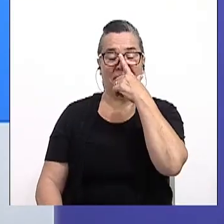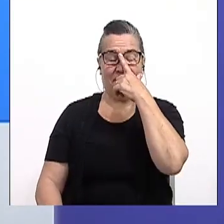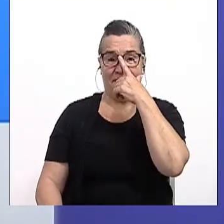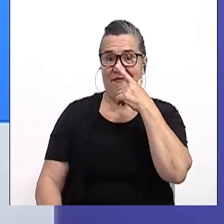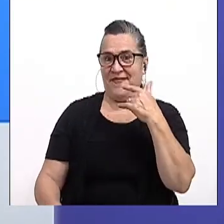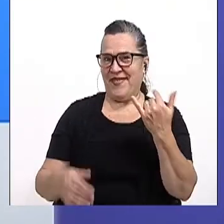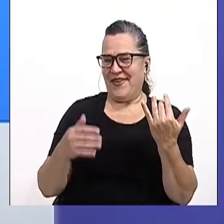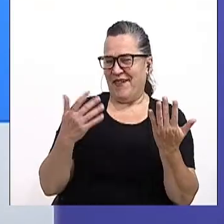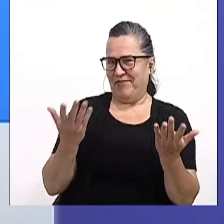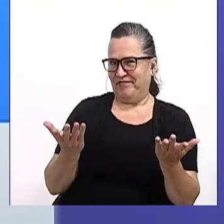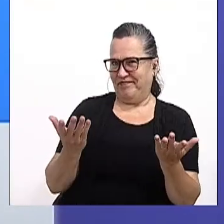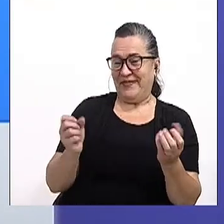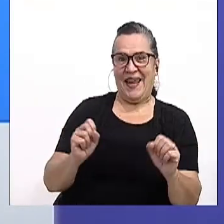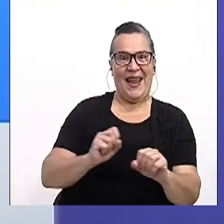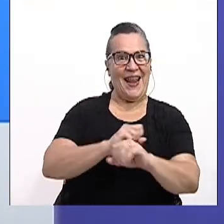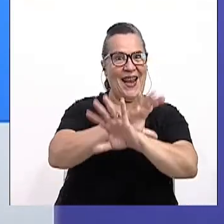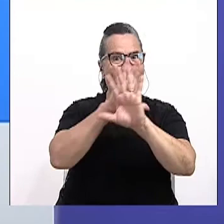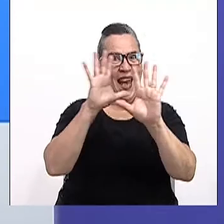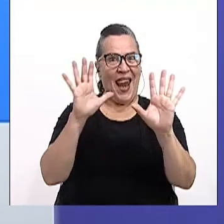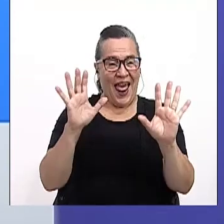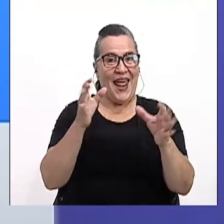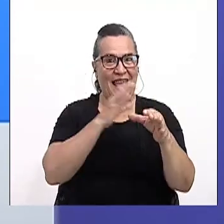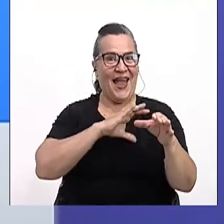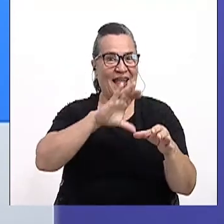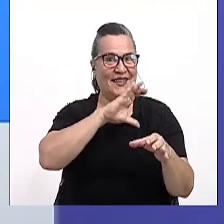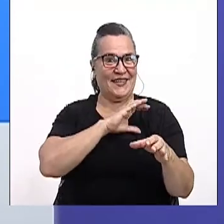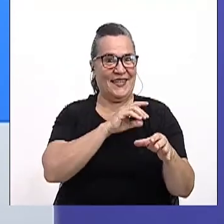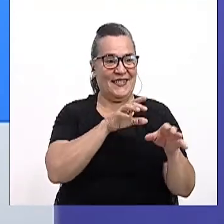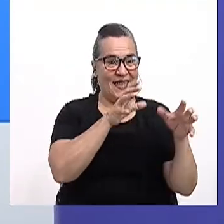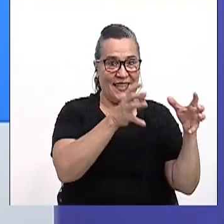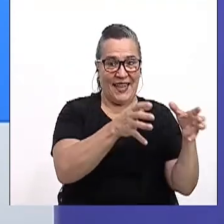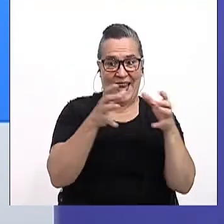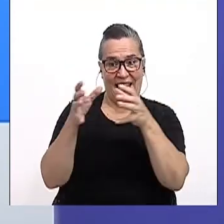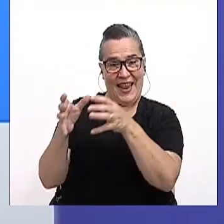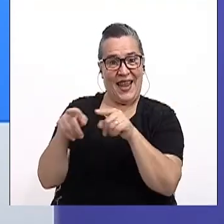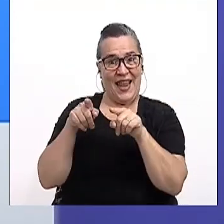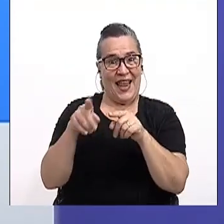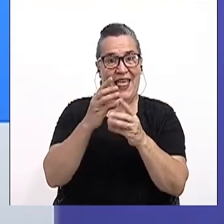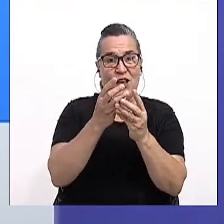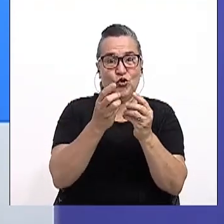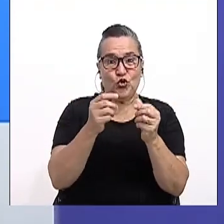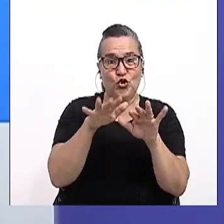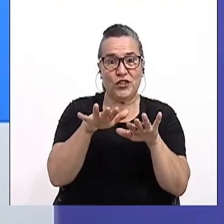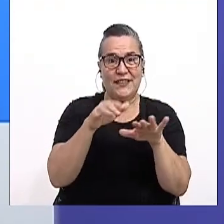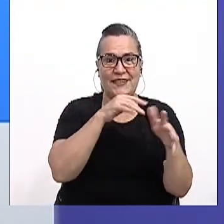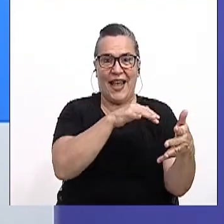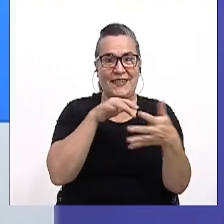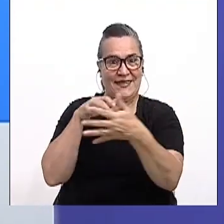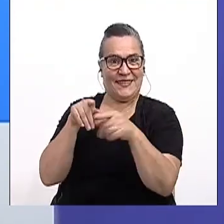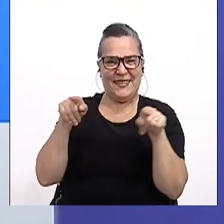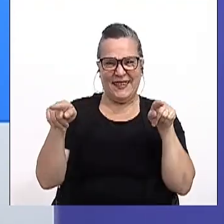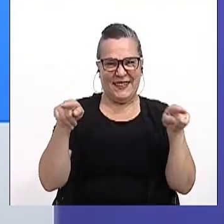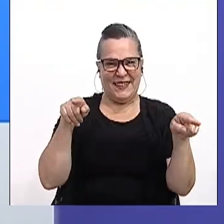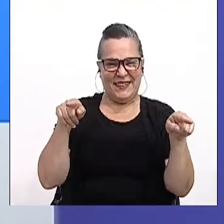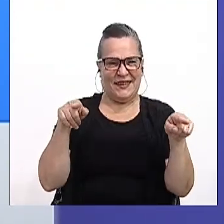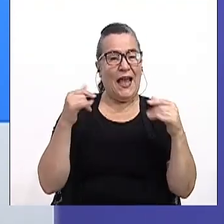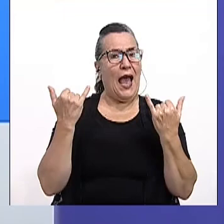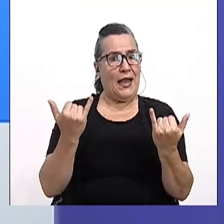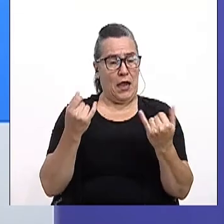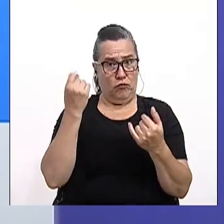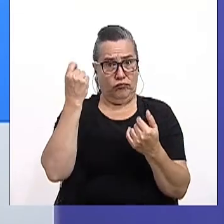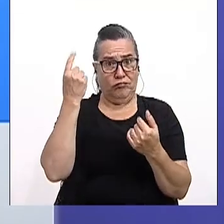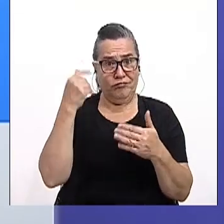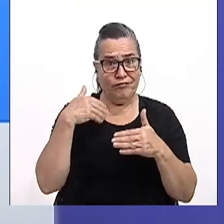Ahora sí, más claras las características de cada una de estas sustancias que estamos estudiando. ¿Cómo vamos hasta aquí?